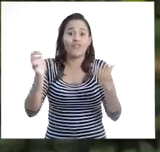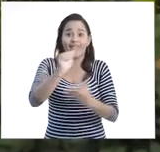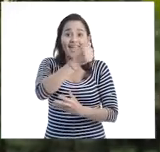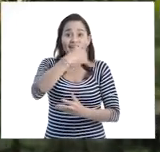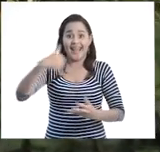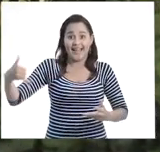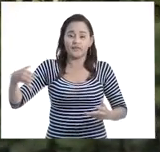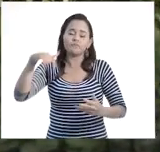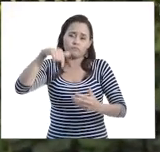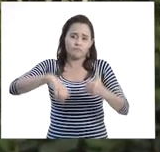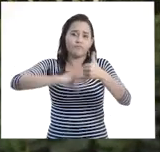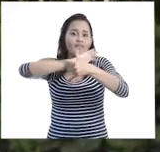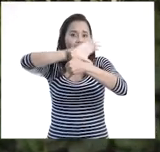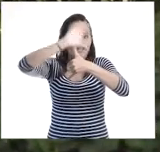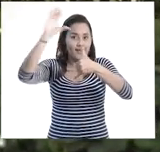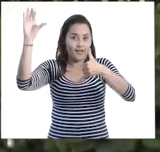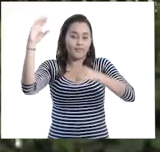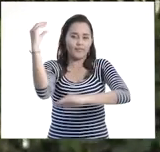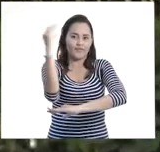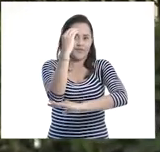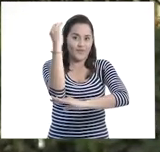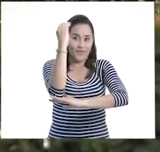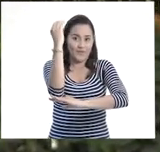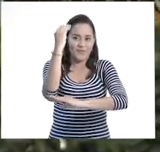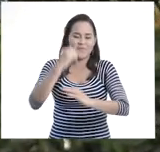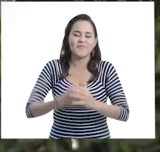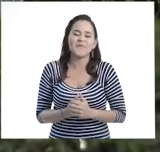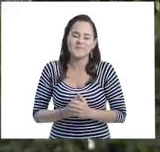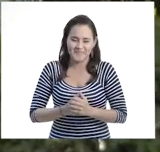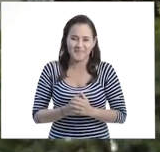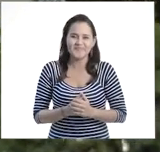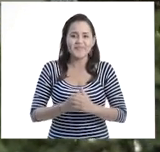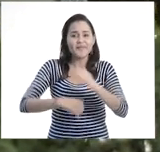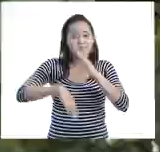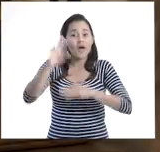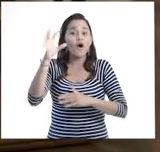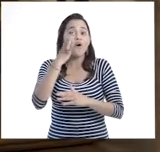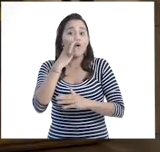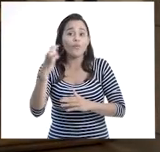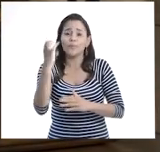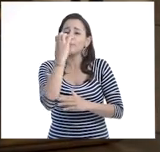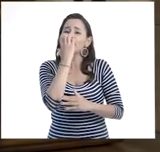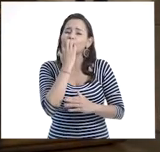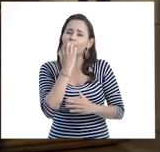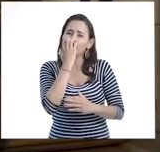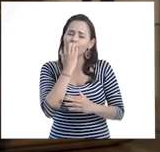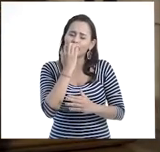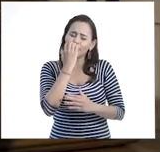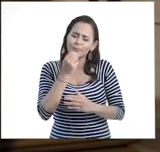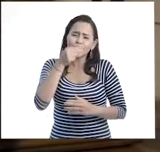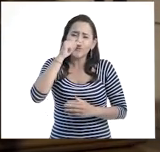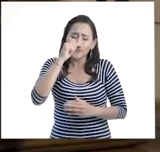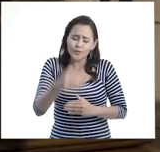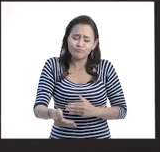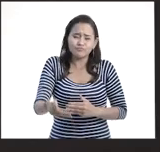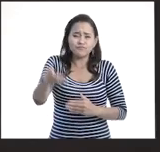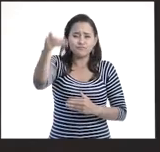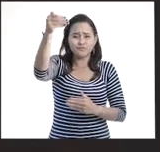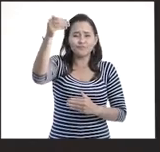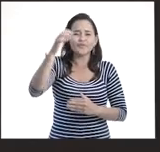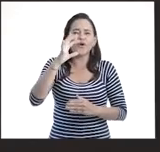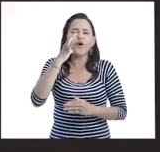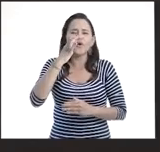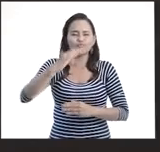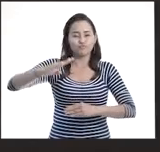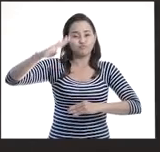Magdalena, región Caribe colombiana, es el sitio donde el escritor vivió su niñez, envuelto en los cuidados del coronel Márquez